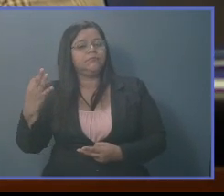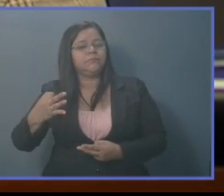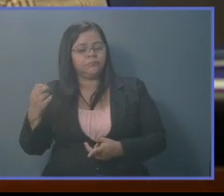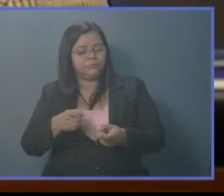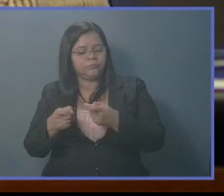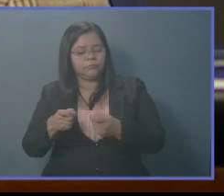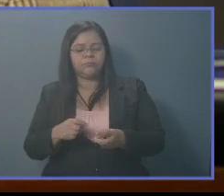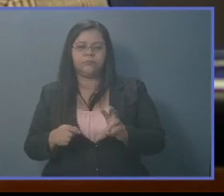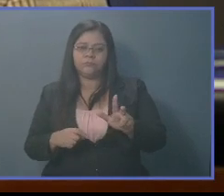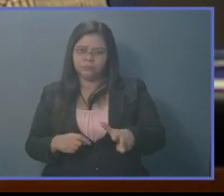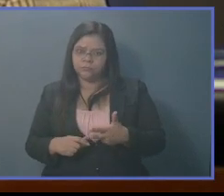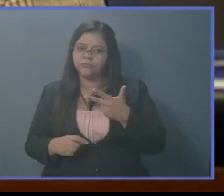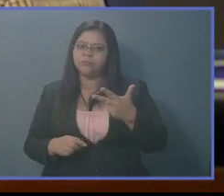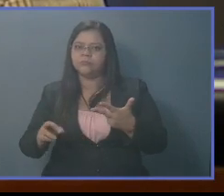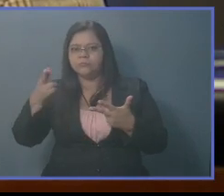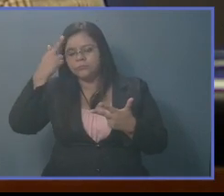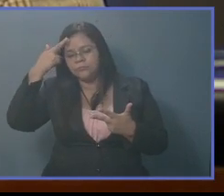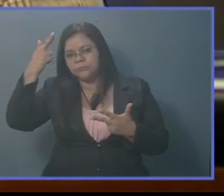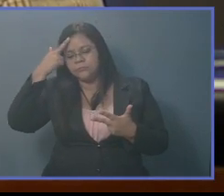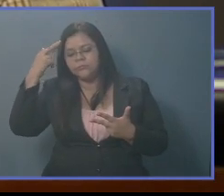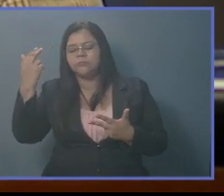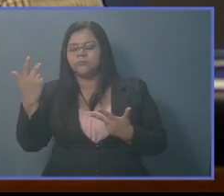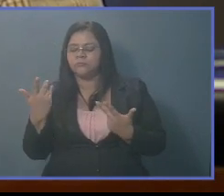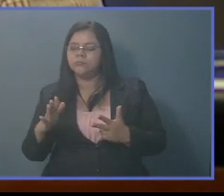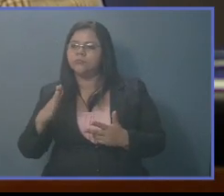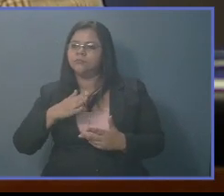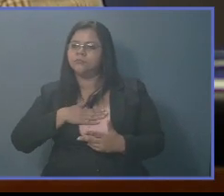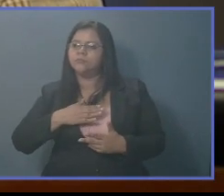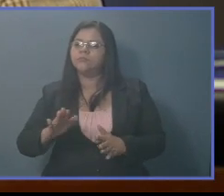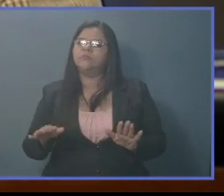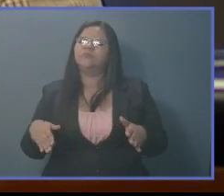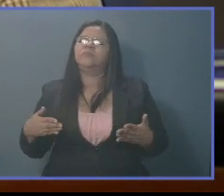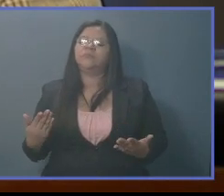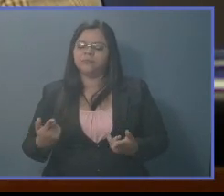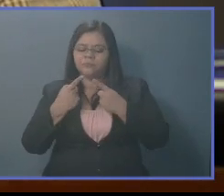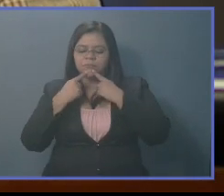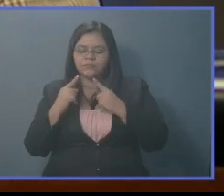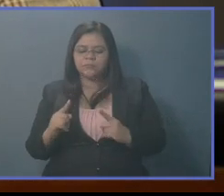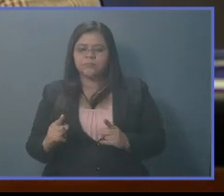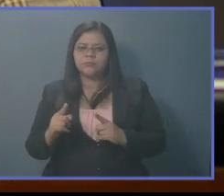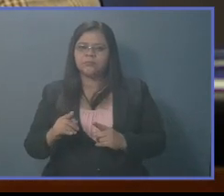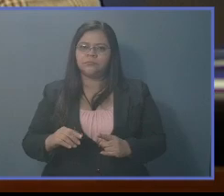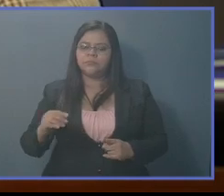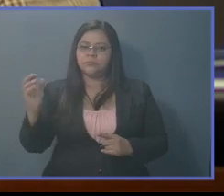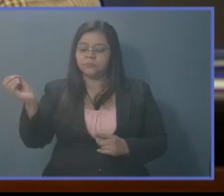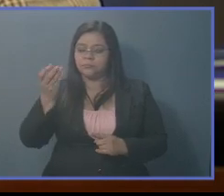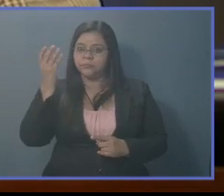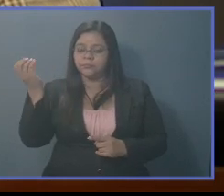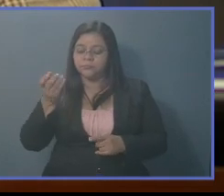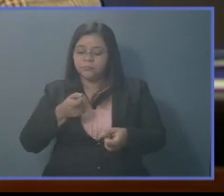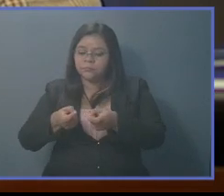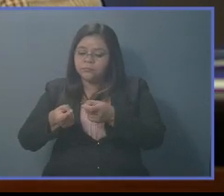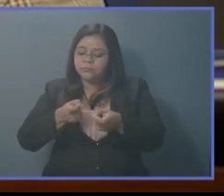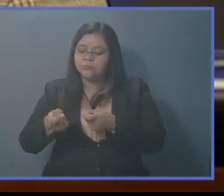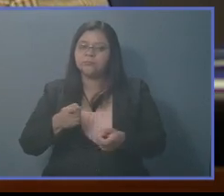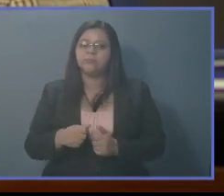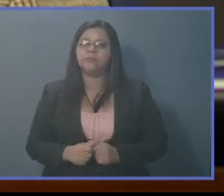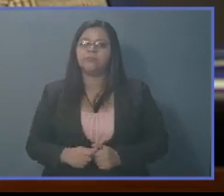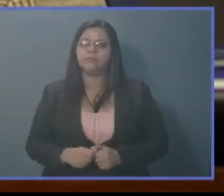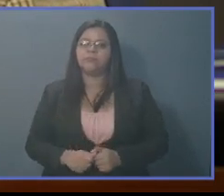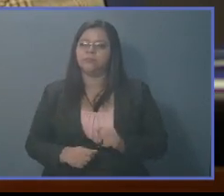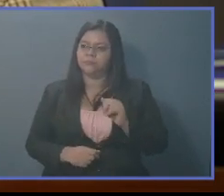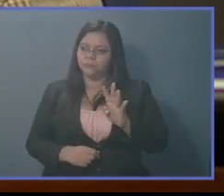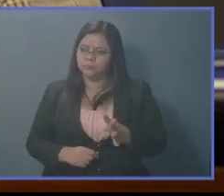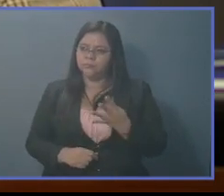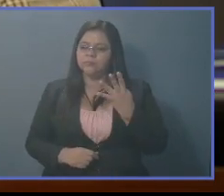sanitario. 3. Los motivos que fundamenten por qué se ha emitido la declaratoria zona epidémica sujeta a control sanitario de dicho territorio.